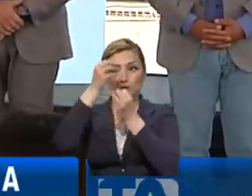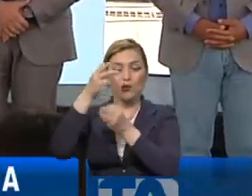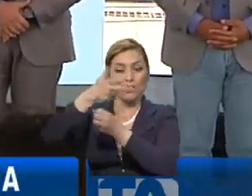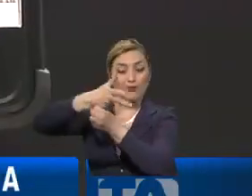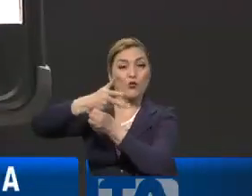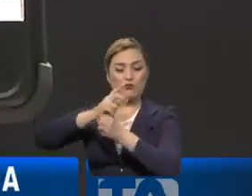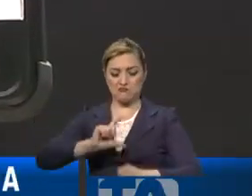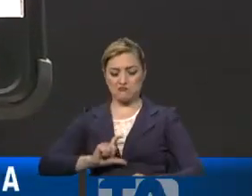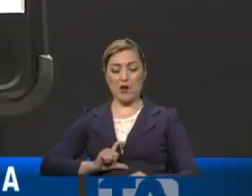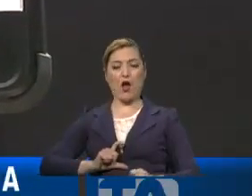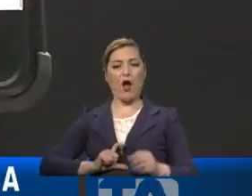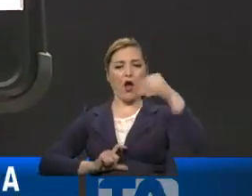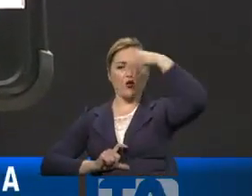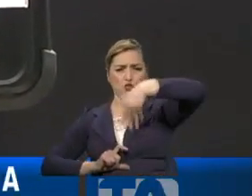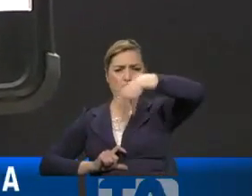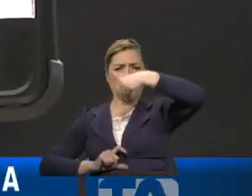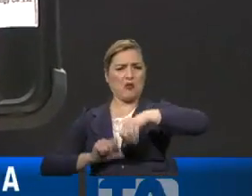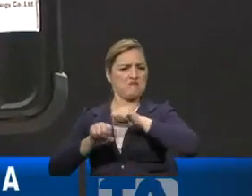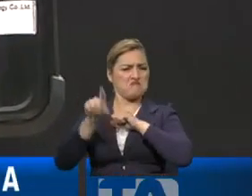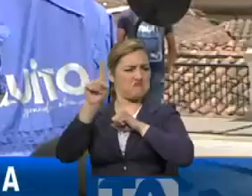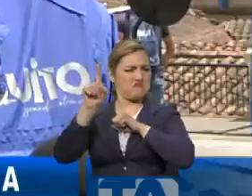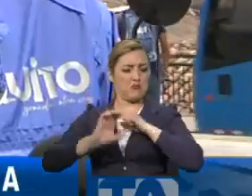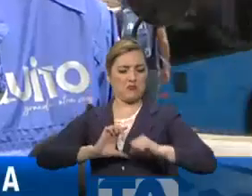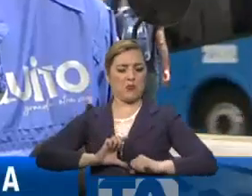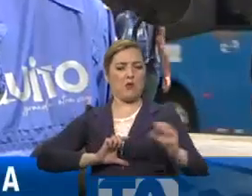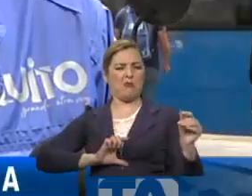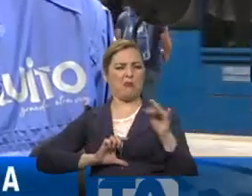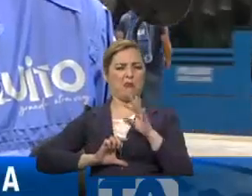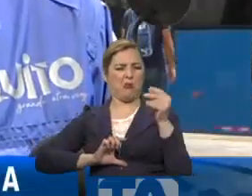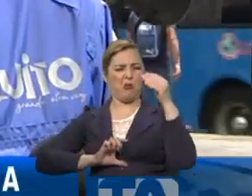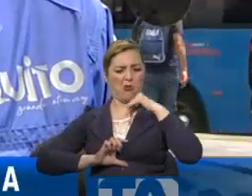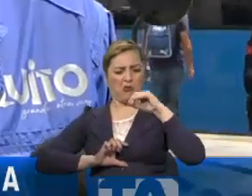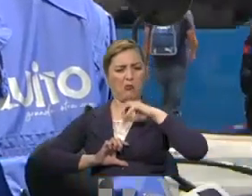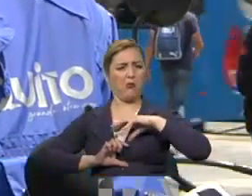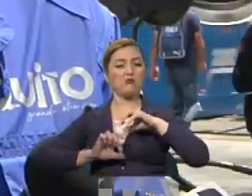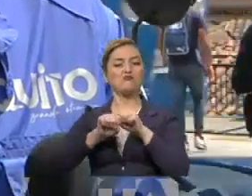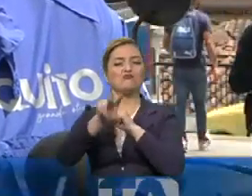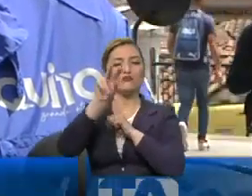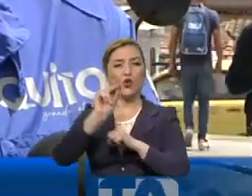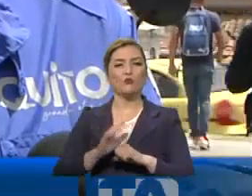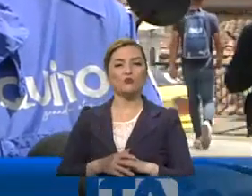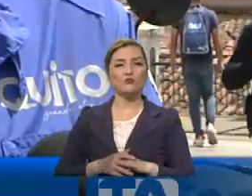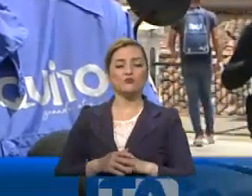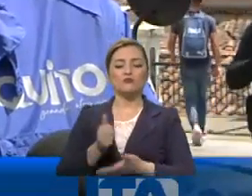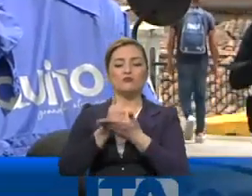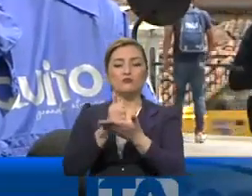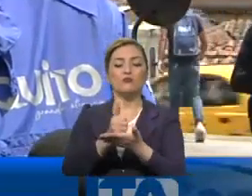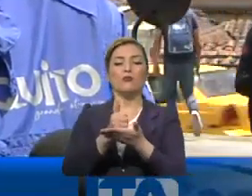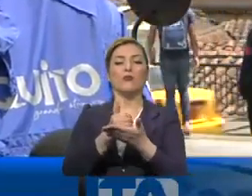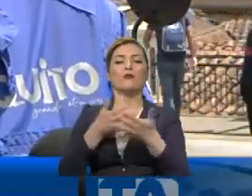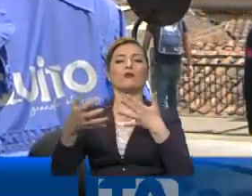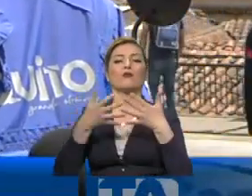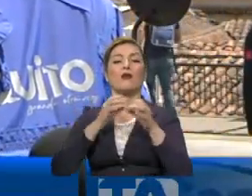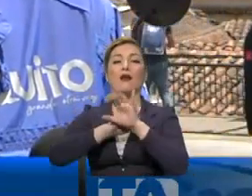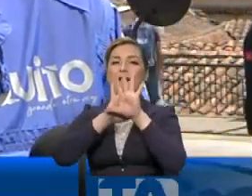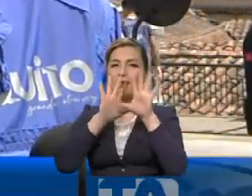que soportan agua y polvo servirán para proteger a los agentes. Como también para transparentar más los procesos de